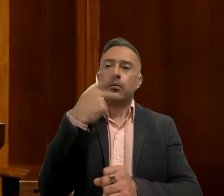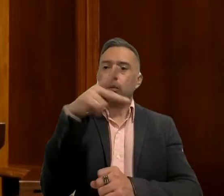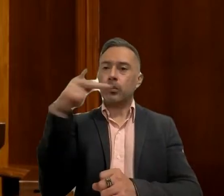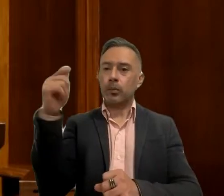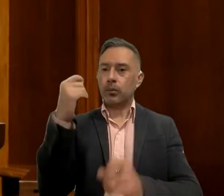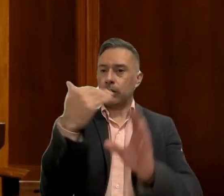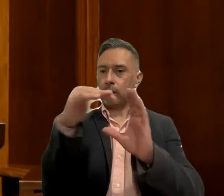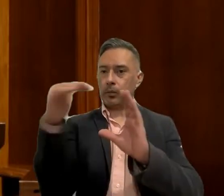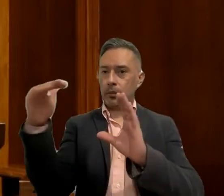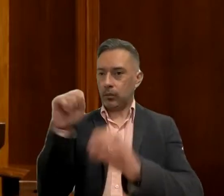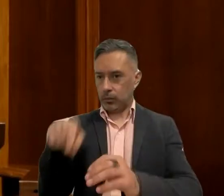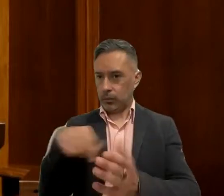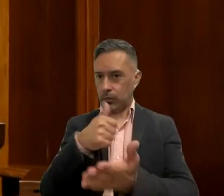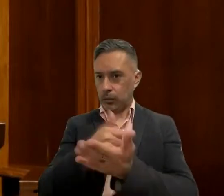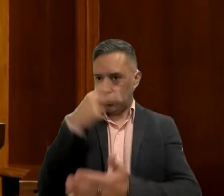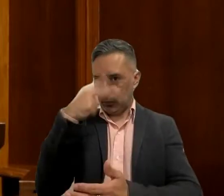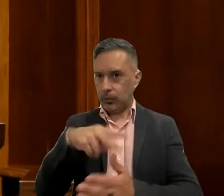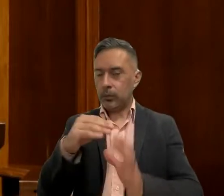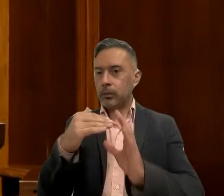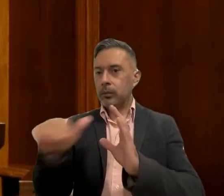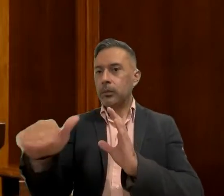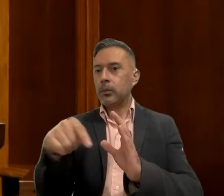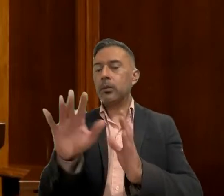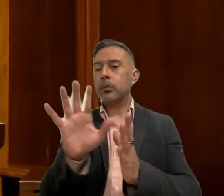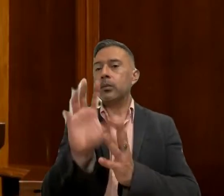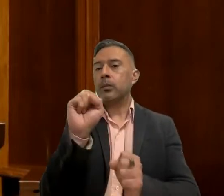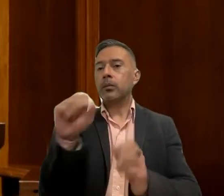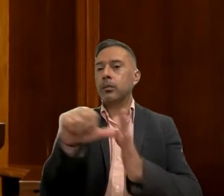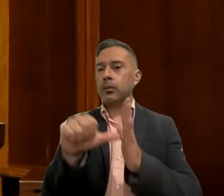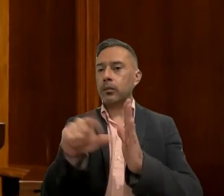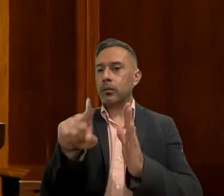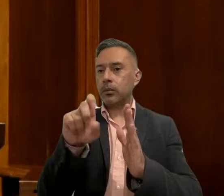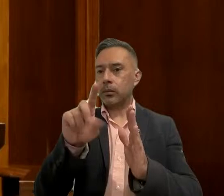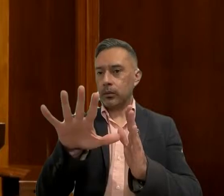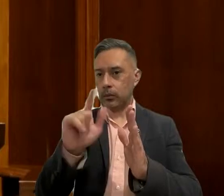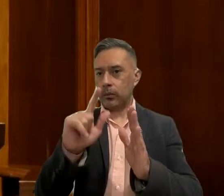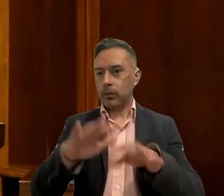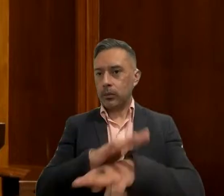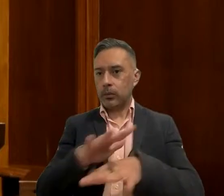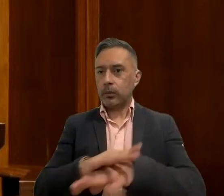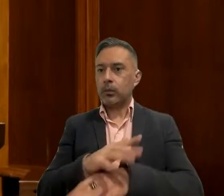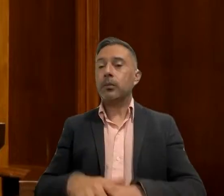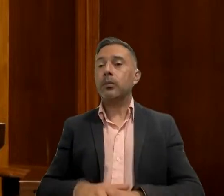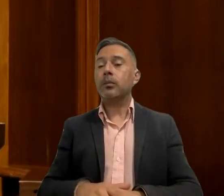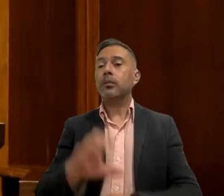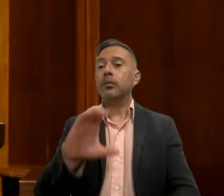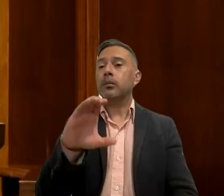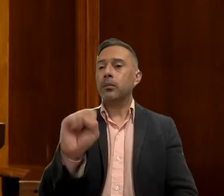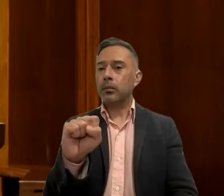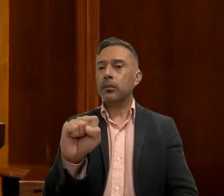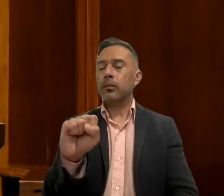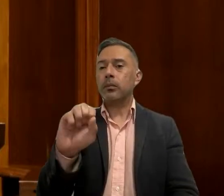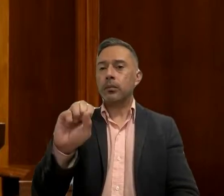efectos del artículo 135 constitucional. CS